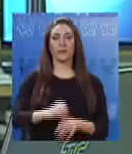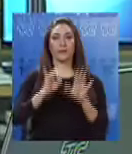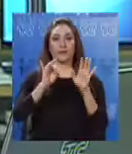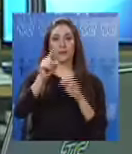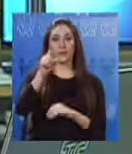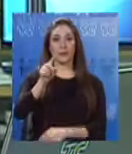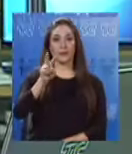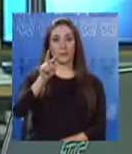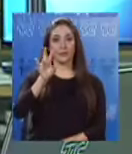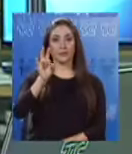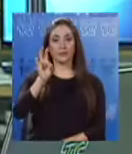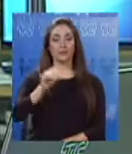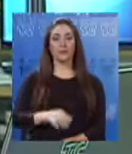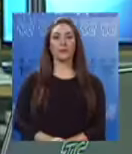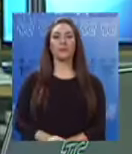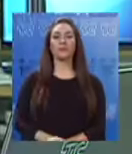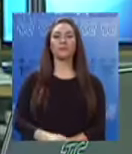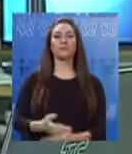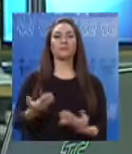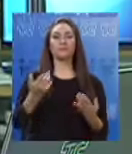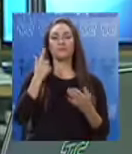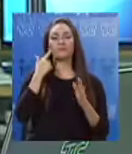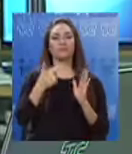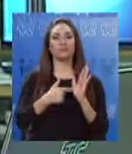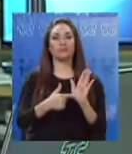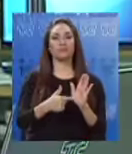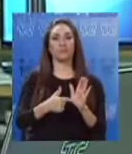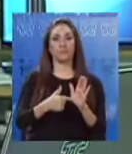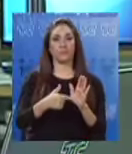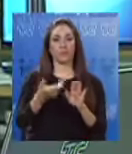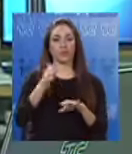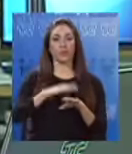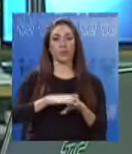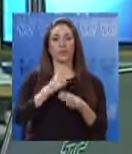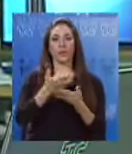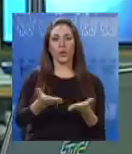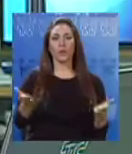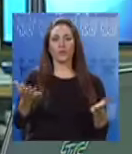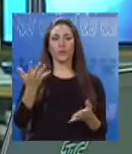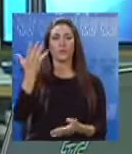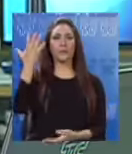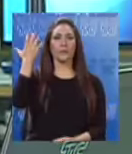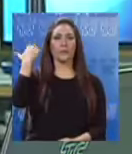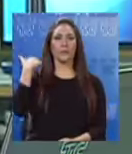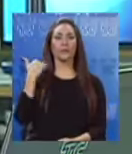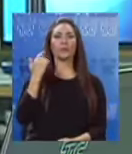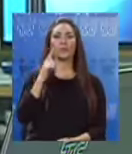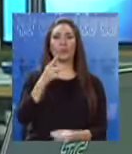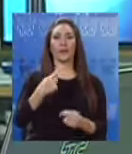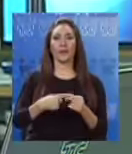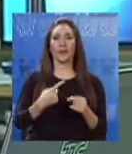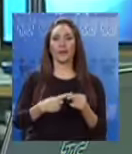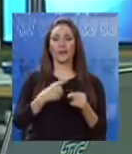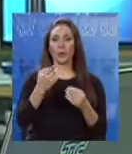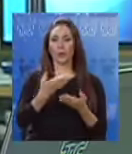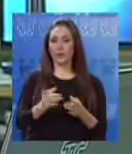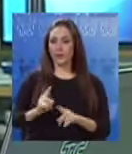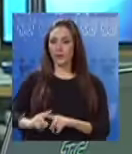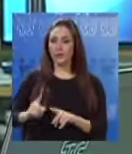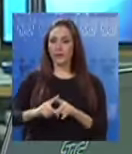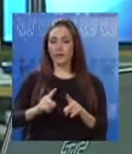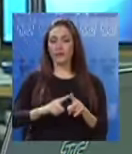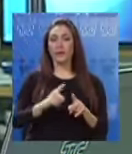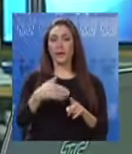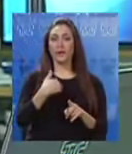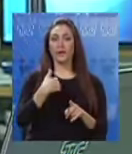En las redes sociales se viralizaron unas imágenes de posibles restos arqueológicos encontrados en la Plaza de San Francisco, en donde se construye una